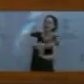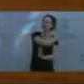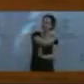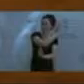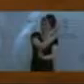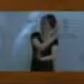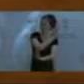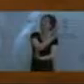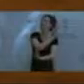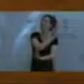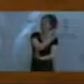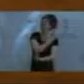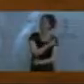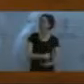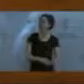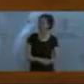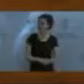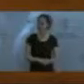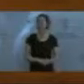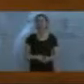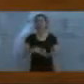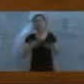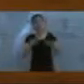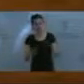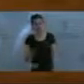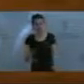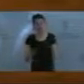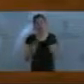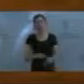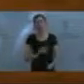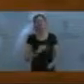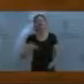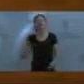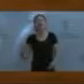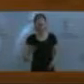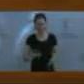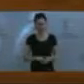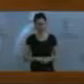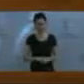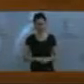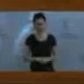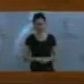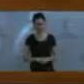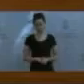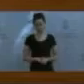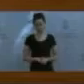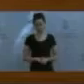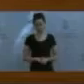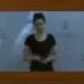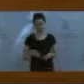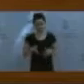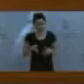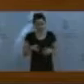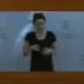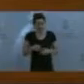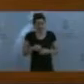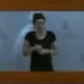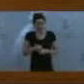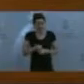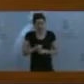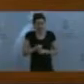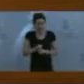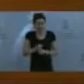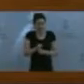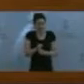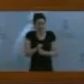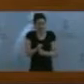De museo arqueológico. Claro, ¿usted qué es lo que quiere? Usted quiere seguir exprimiendo a los